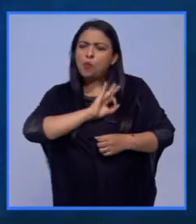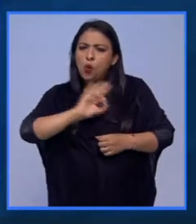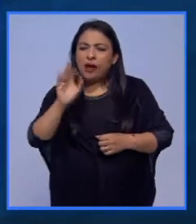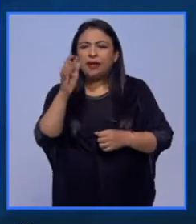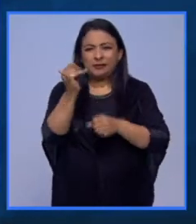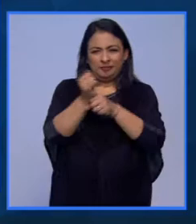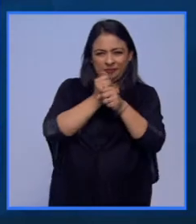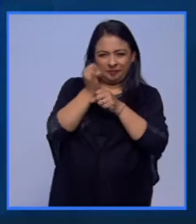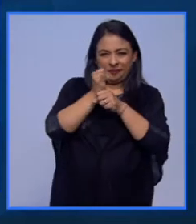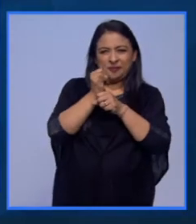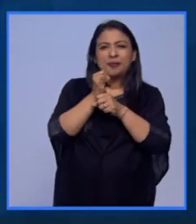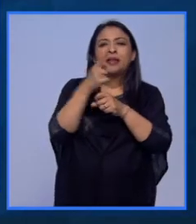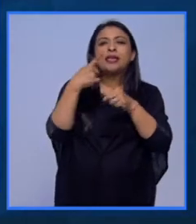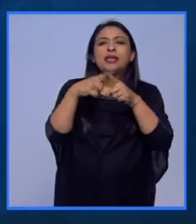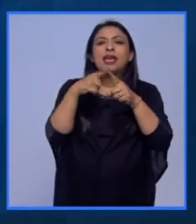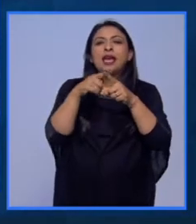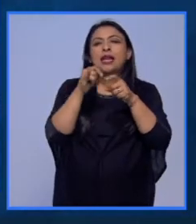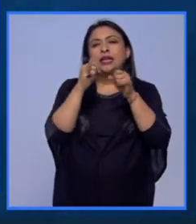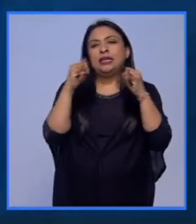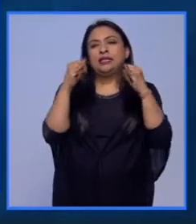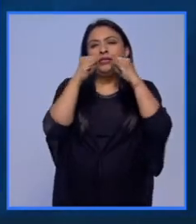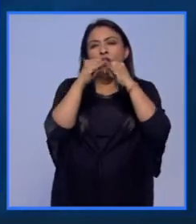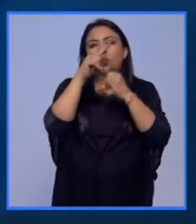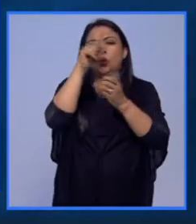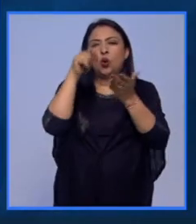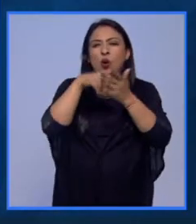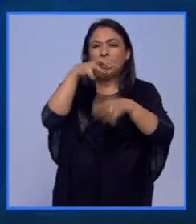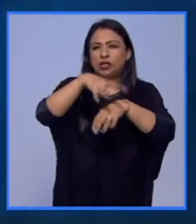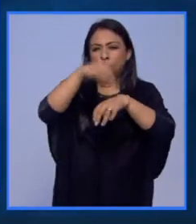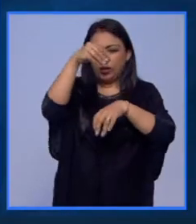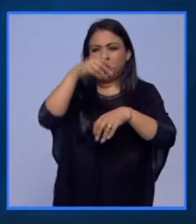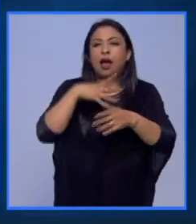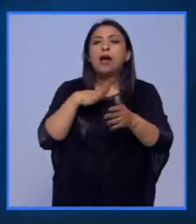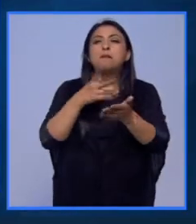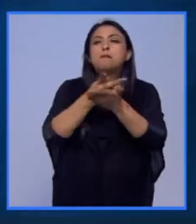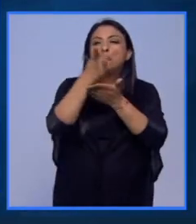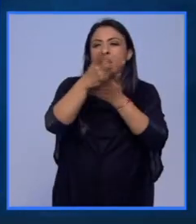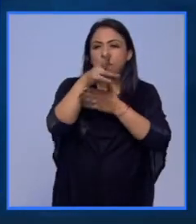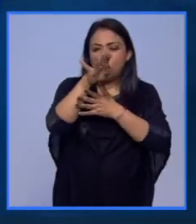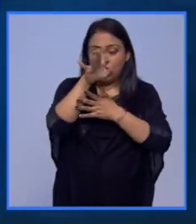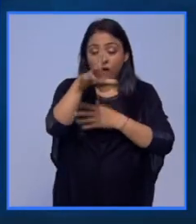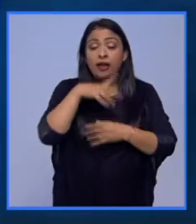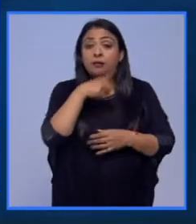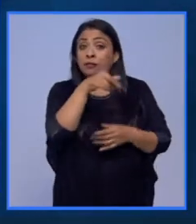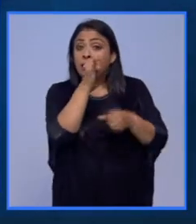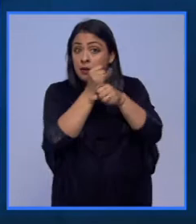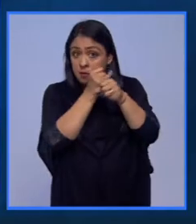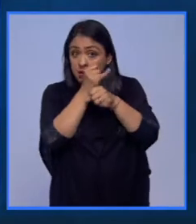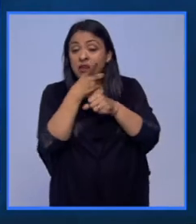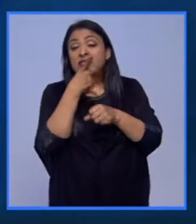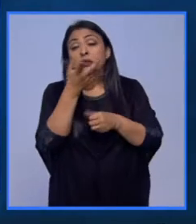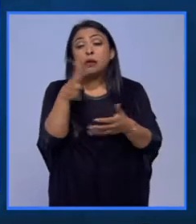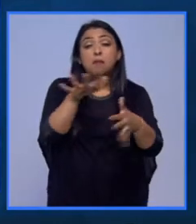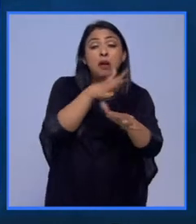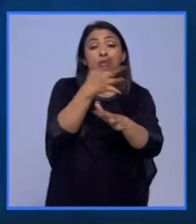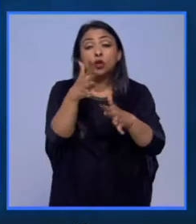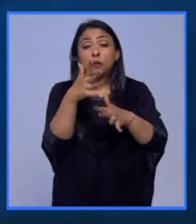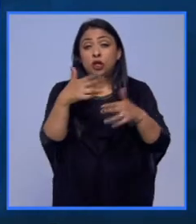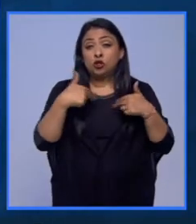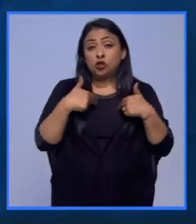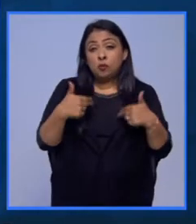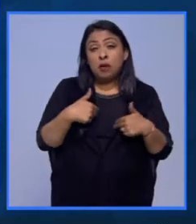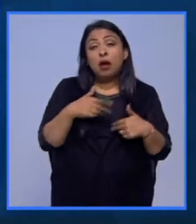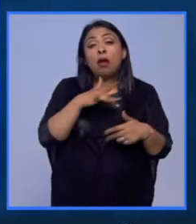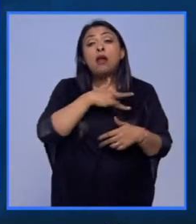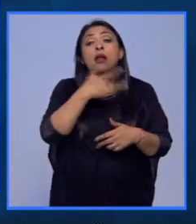estudio publicado por el Instituto Karolinska, que está en Estocolmo, Suecia, en donde se entrega el premio Nobel, nos dice que en promedio en los seres humanos nos vamos